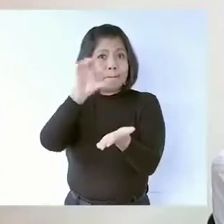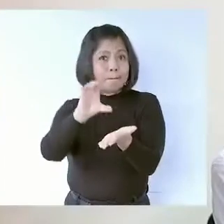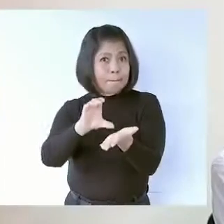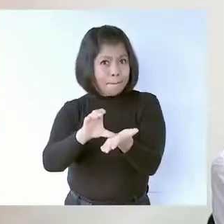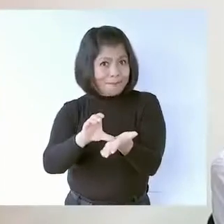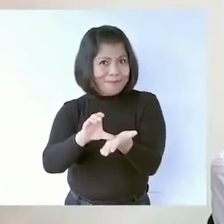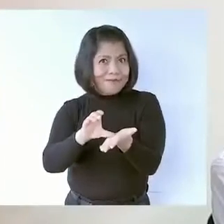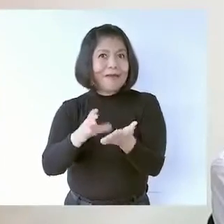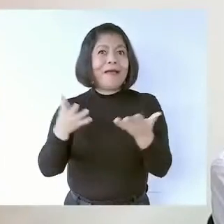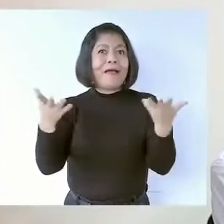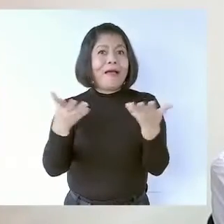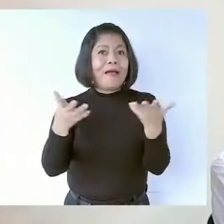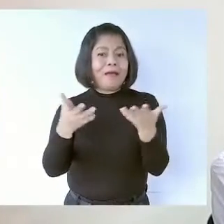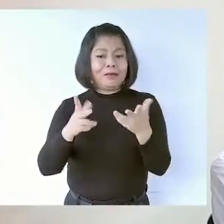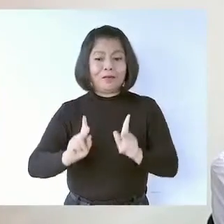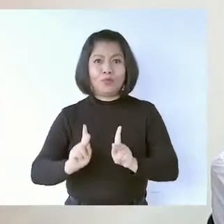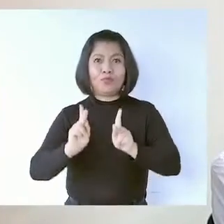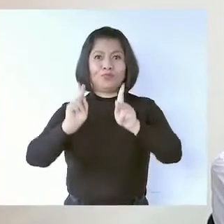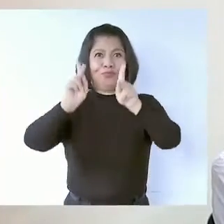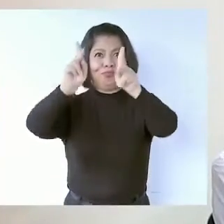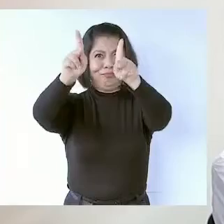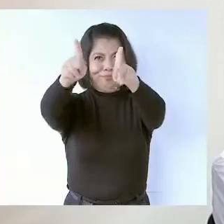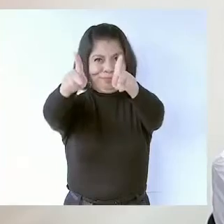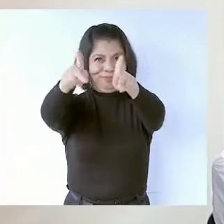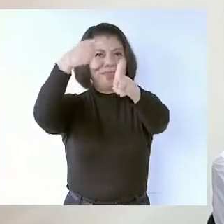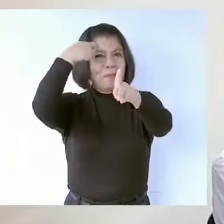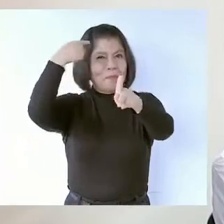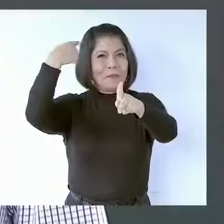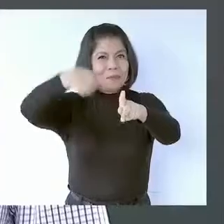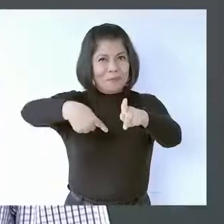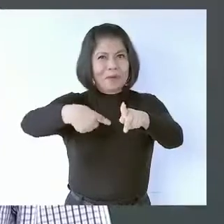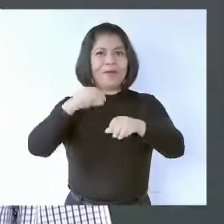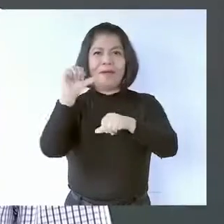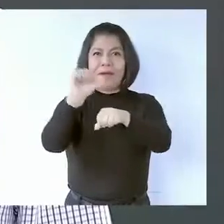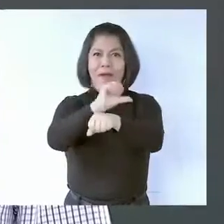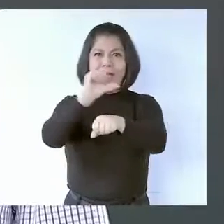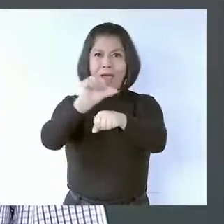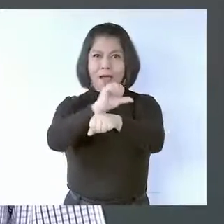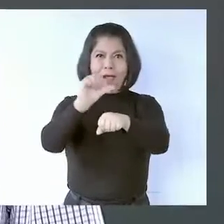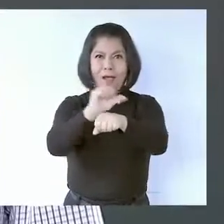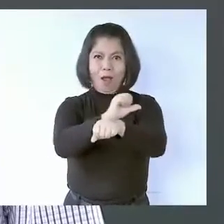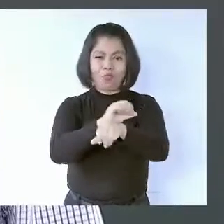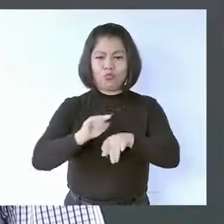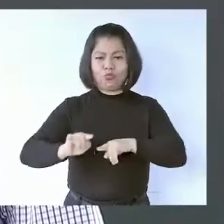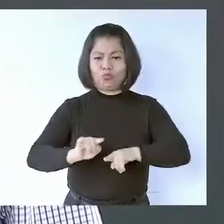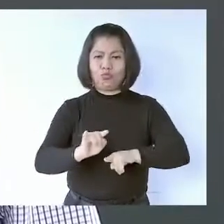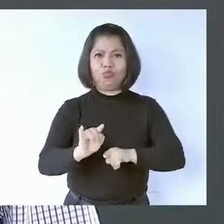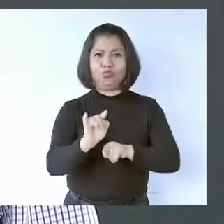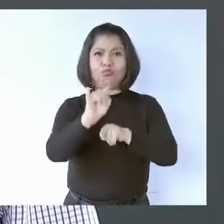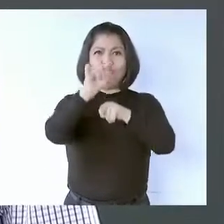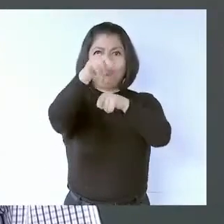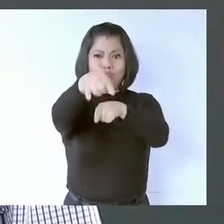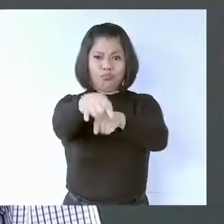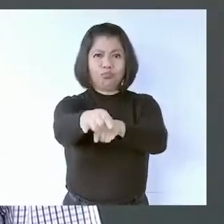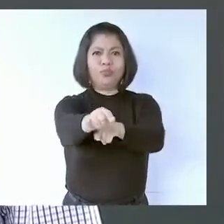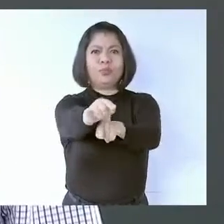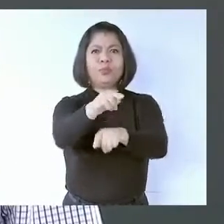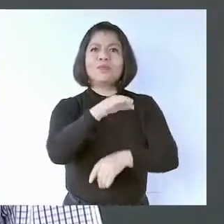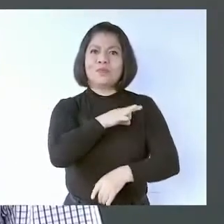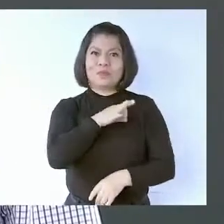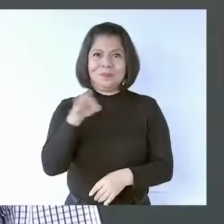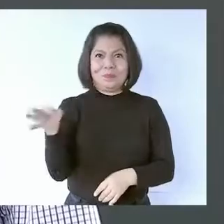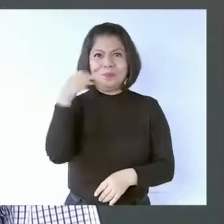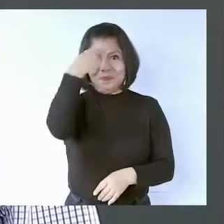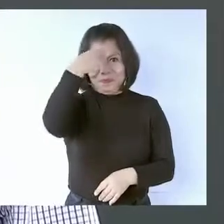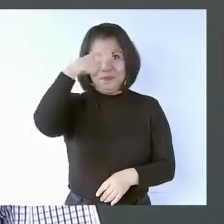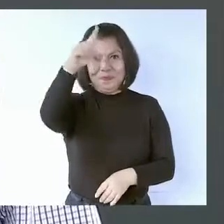afectaciones directas al tránsito. Finalmente, quiero agradecer el apoyo de los pobladores y la colaboración de nuestros aliados. El Tren Maya se